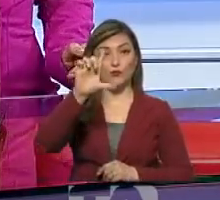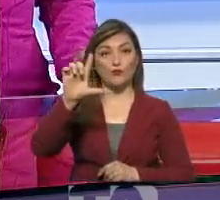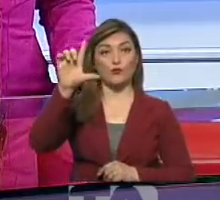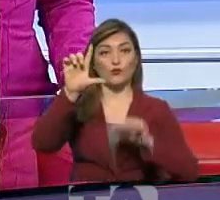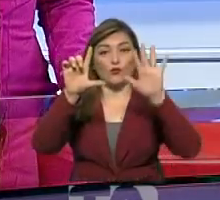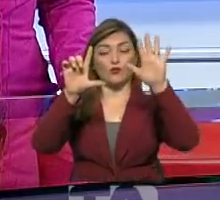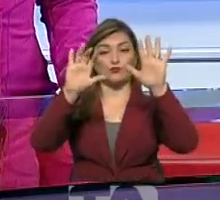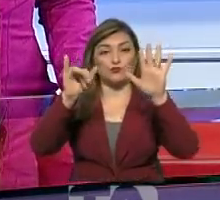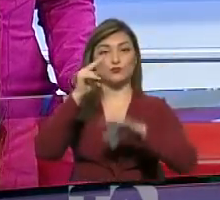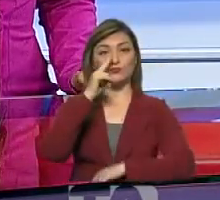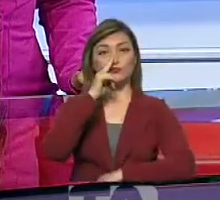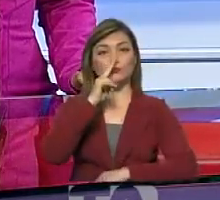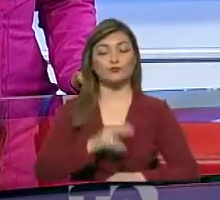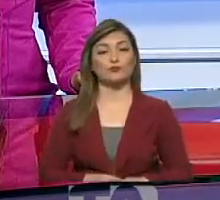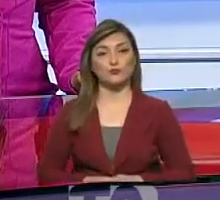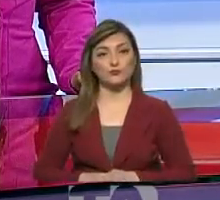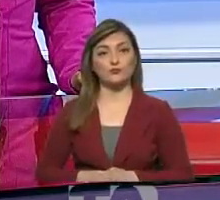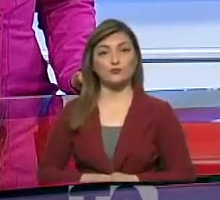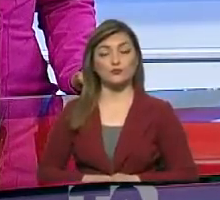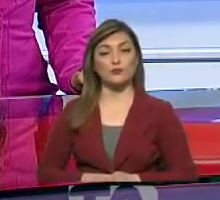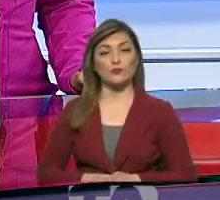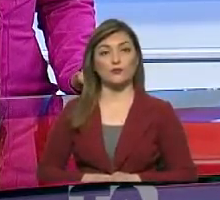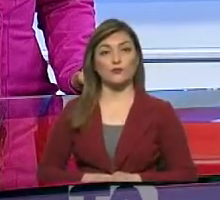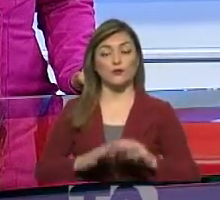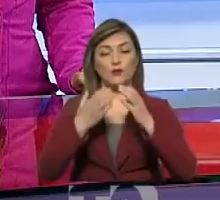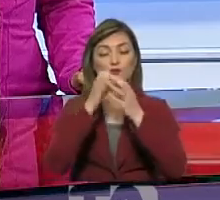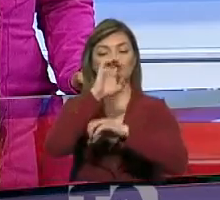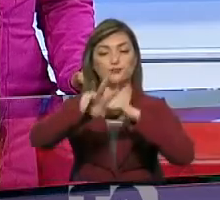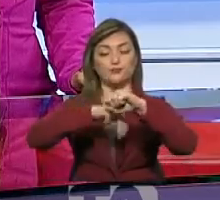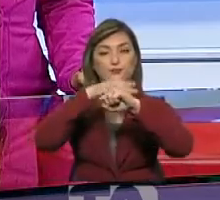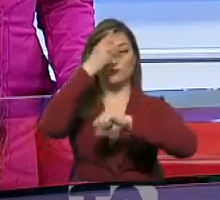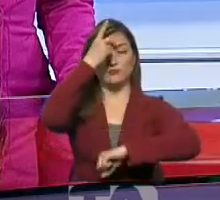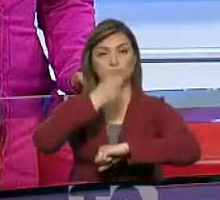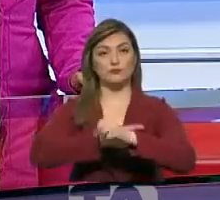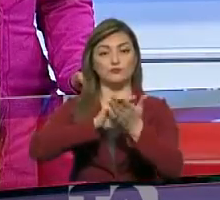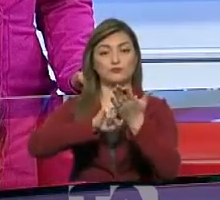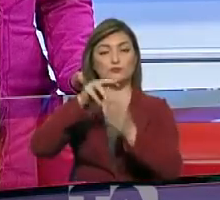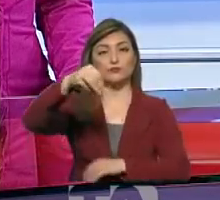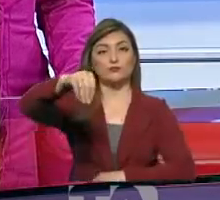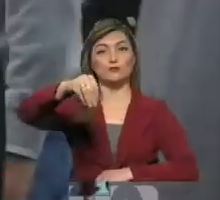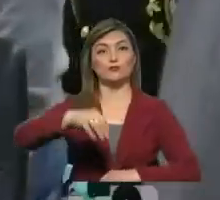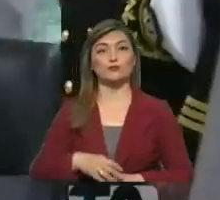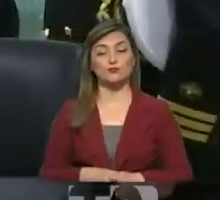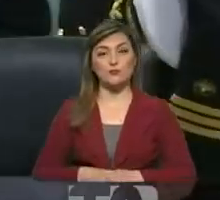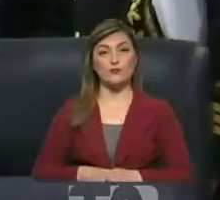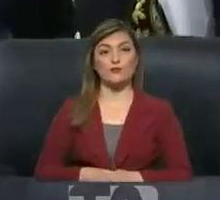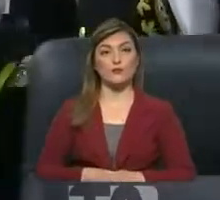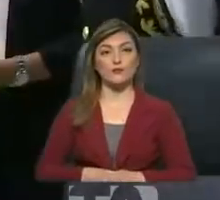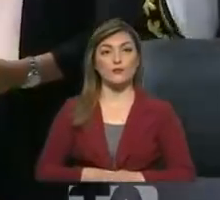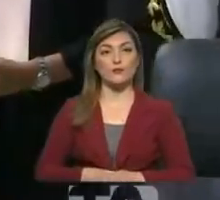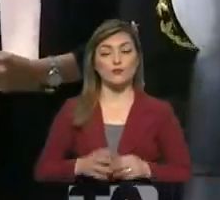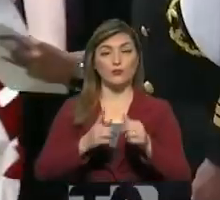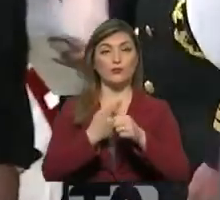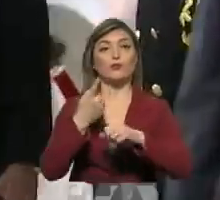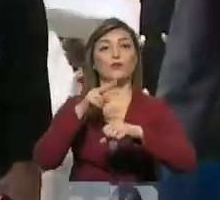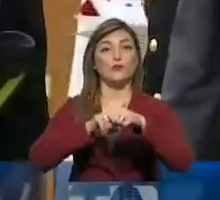próximo 7 de junio. Así lo decidió el COE Nacional en su sesión plenaria desarrollada este miércoles. Es la